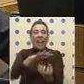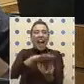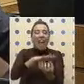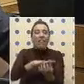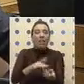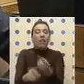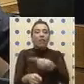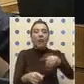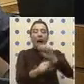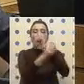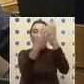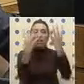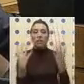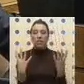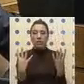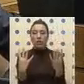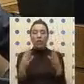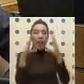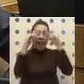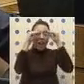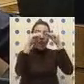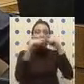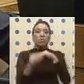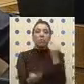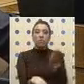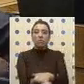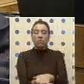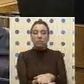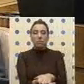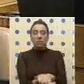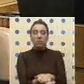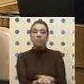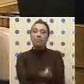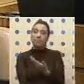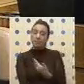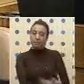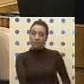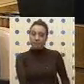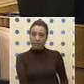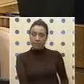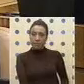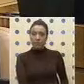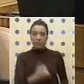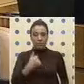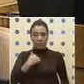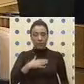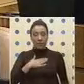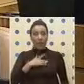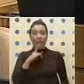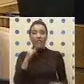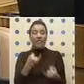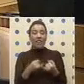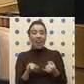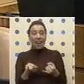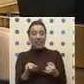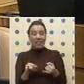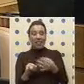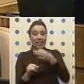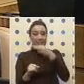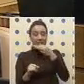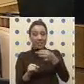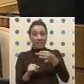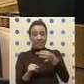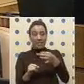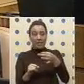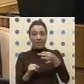purgando una pena de reclusión nocturna. Entonces, presidente, yo quiero terminar mi intervención